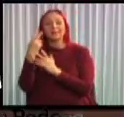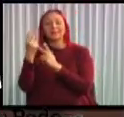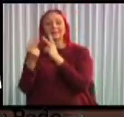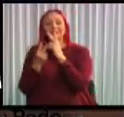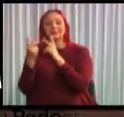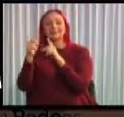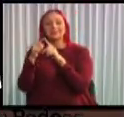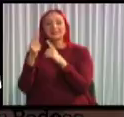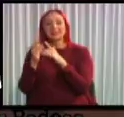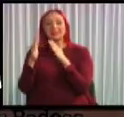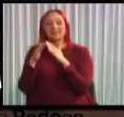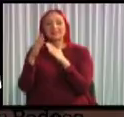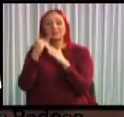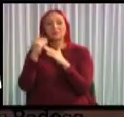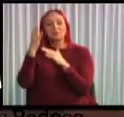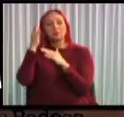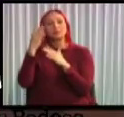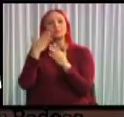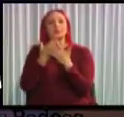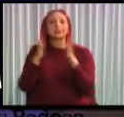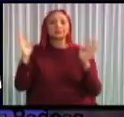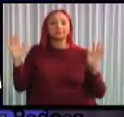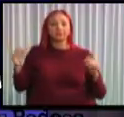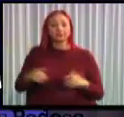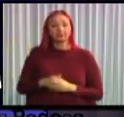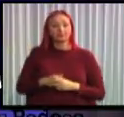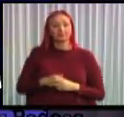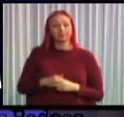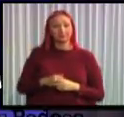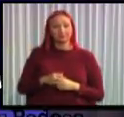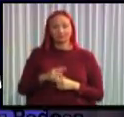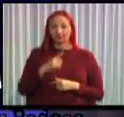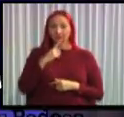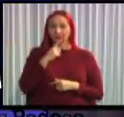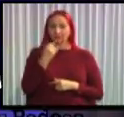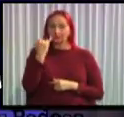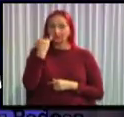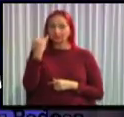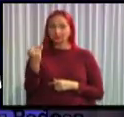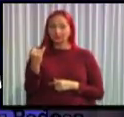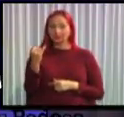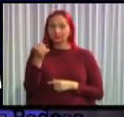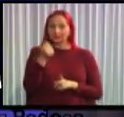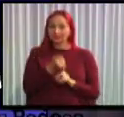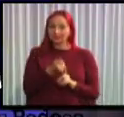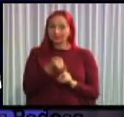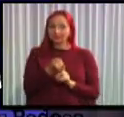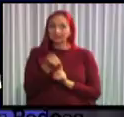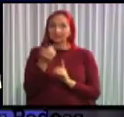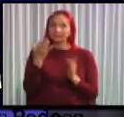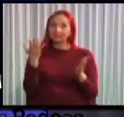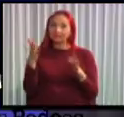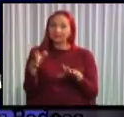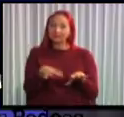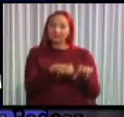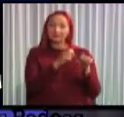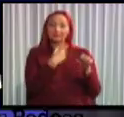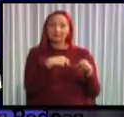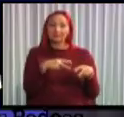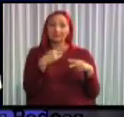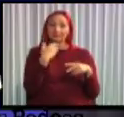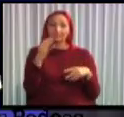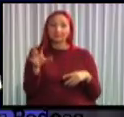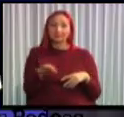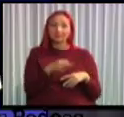visitado la casa de los abuelos. Bueno, señores, de verdad que la idea es esa y que realmente retomemos nuestra vida de la